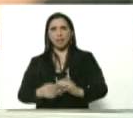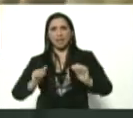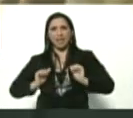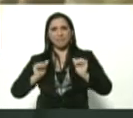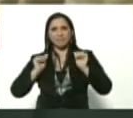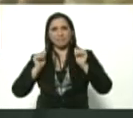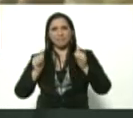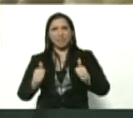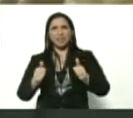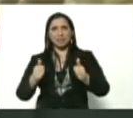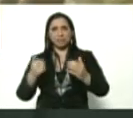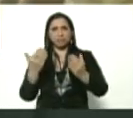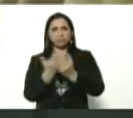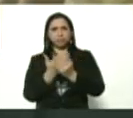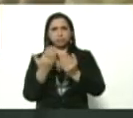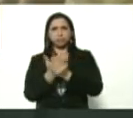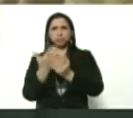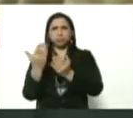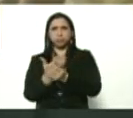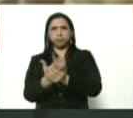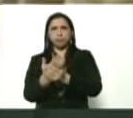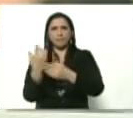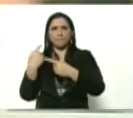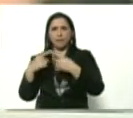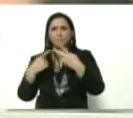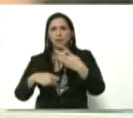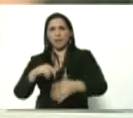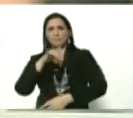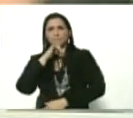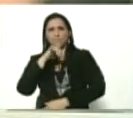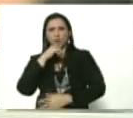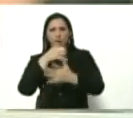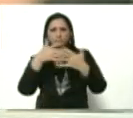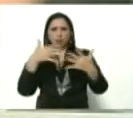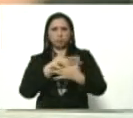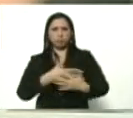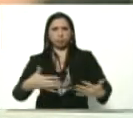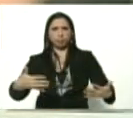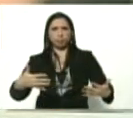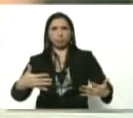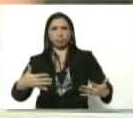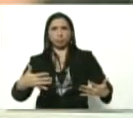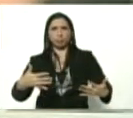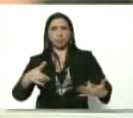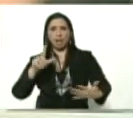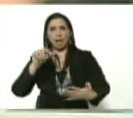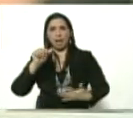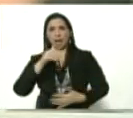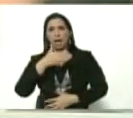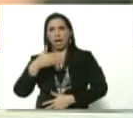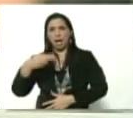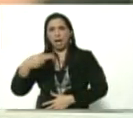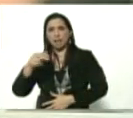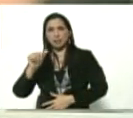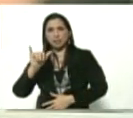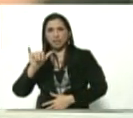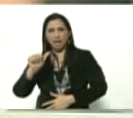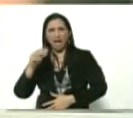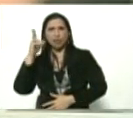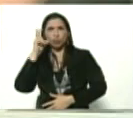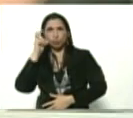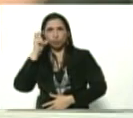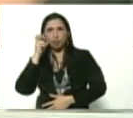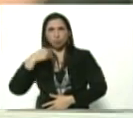comience a consignar una serie de informes en La Haya. Nos está escuchando en este momento